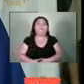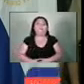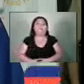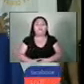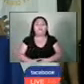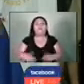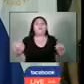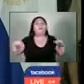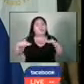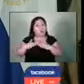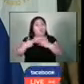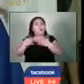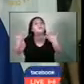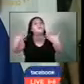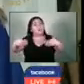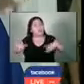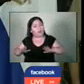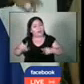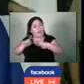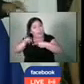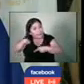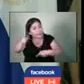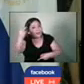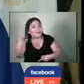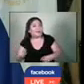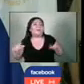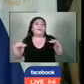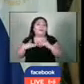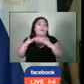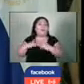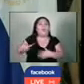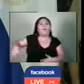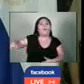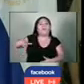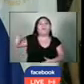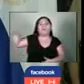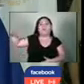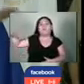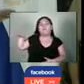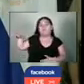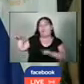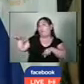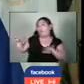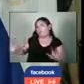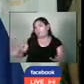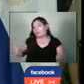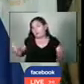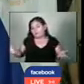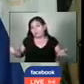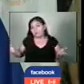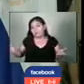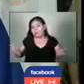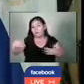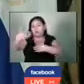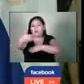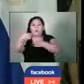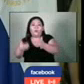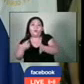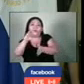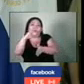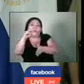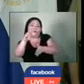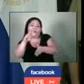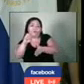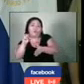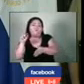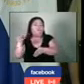También inauguramos un skatepark ahí mismo, ese mismo día, en la colonia Zacamil, ahí a la par del cubo de la Zacamil, es el mejor